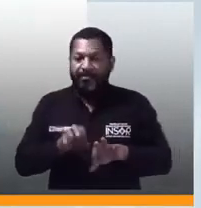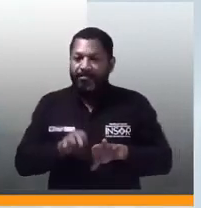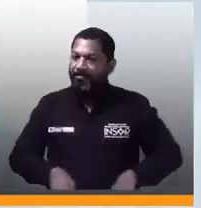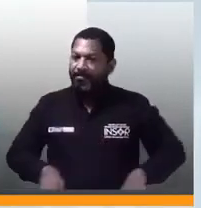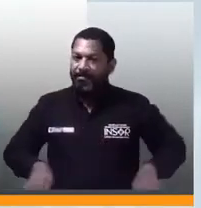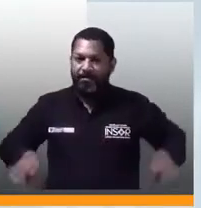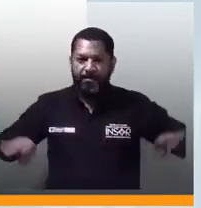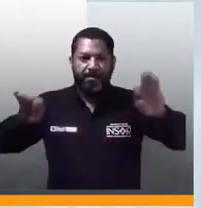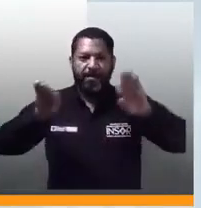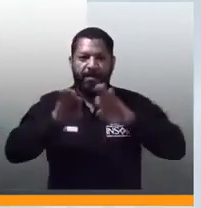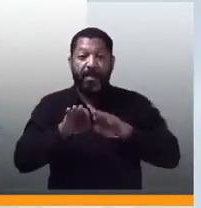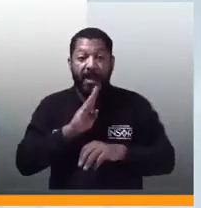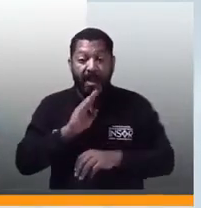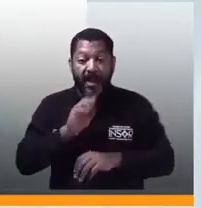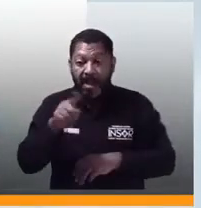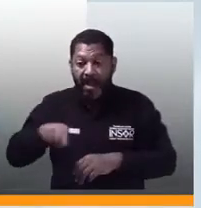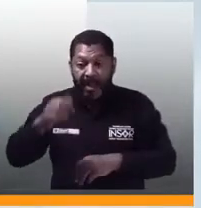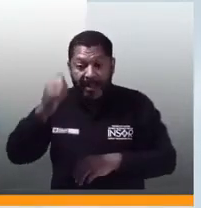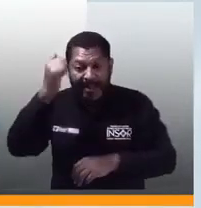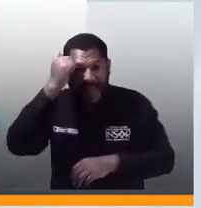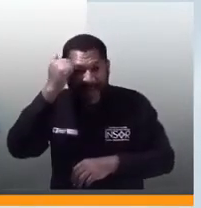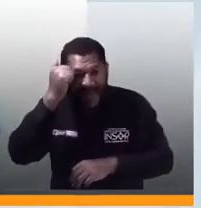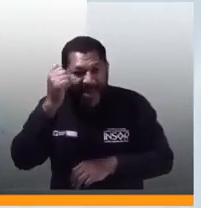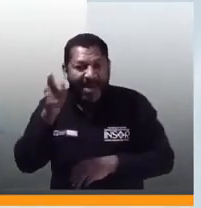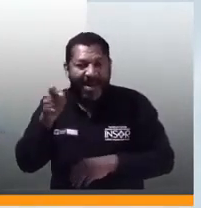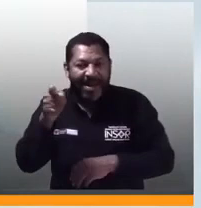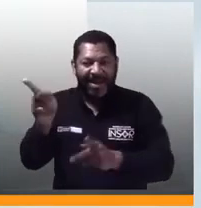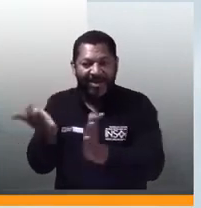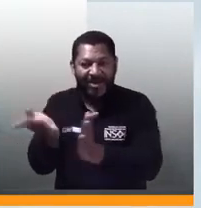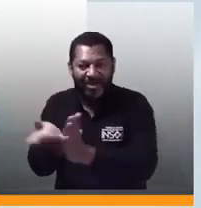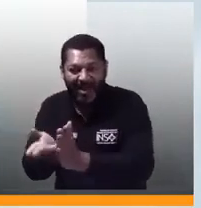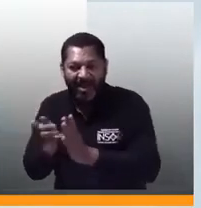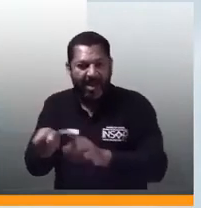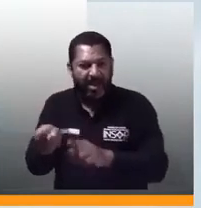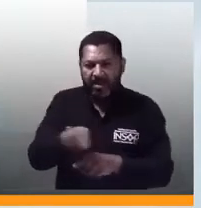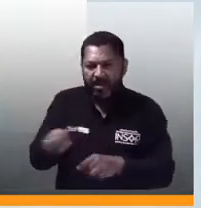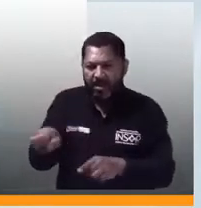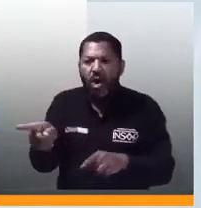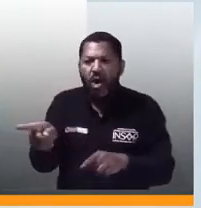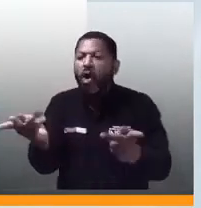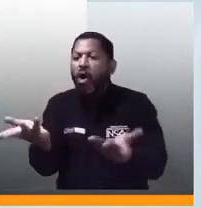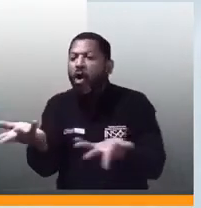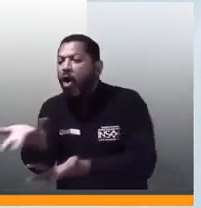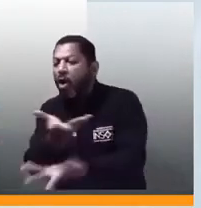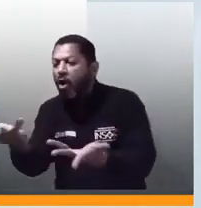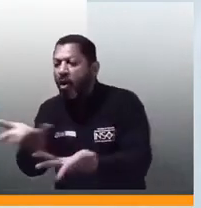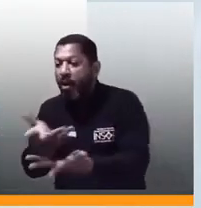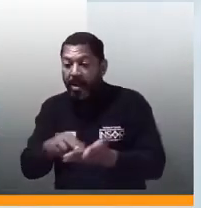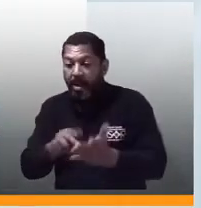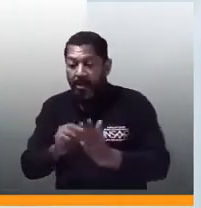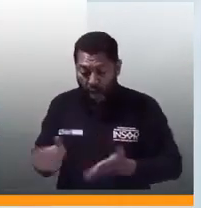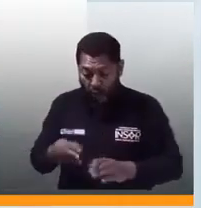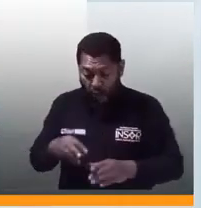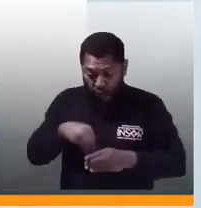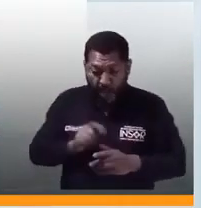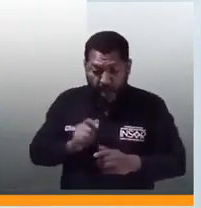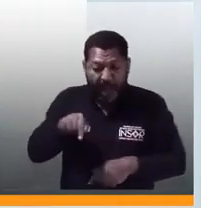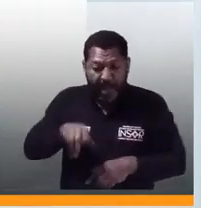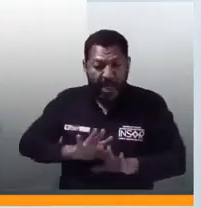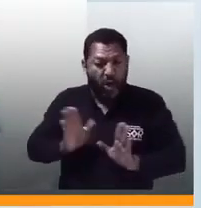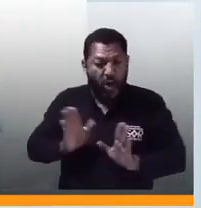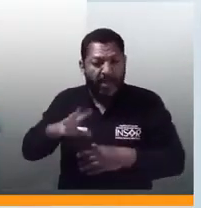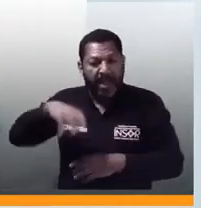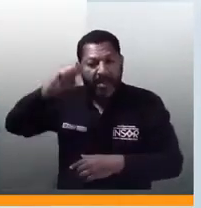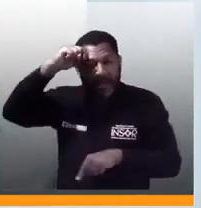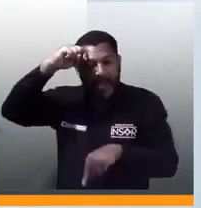importante que ellos trabajen con sus pares, ¿cierto? Y que sepan que no todo lo que van a aprender está en el curso, sino que también hay otras